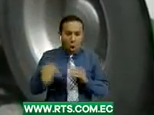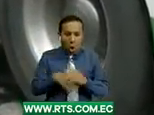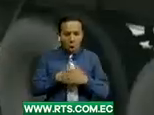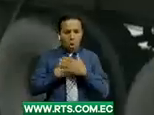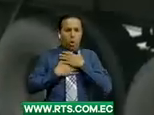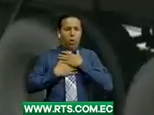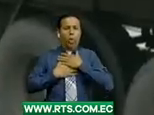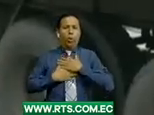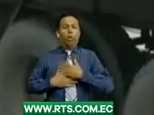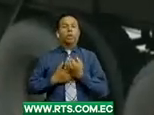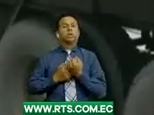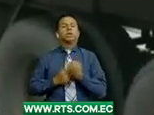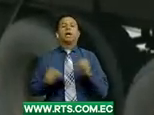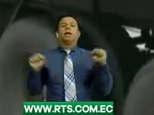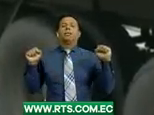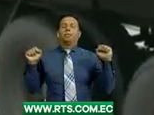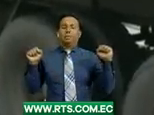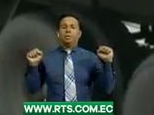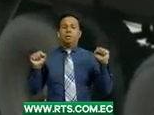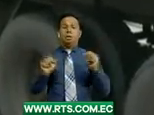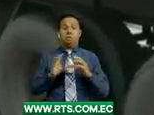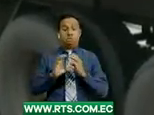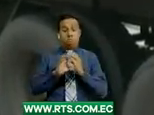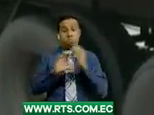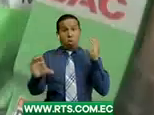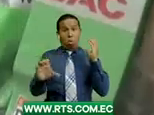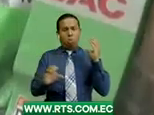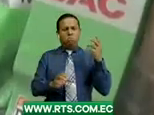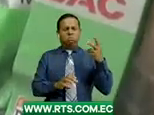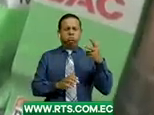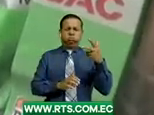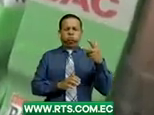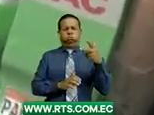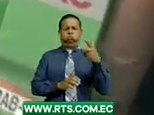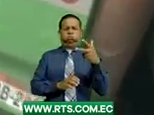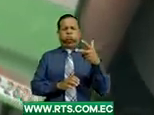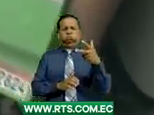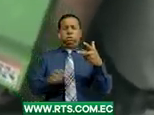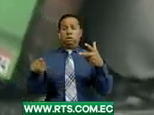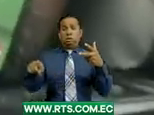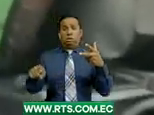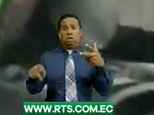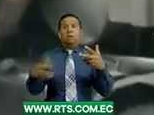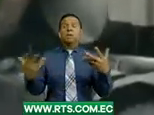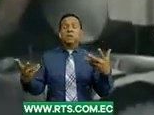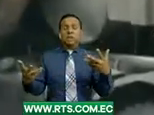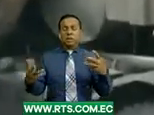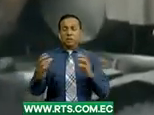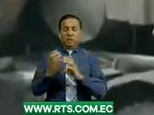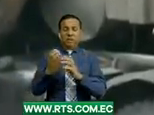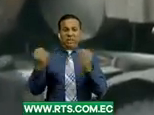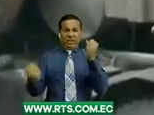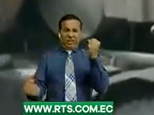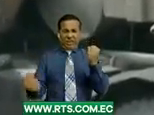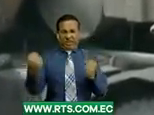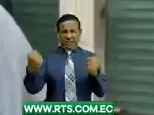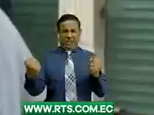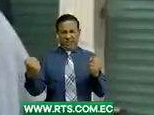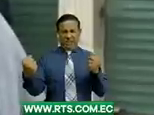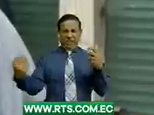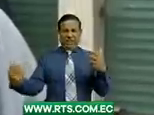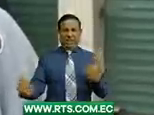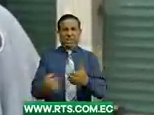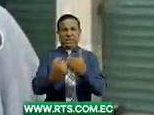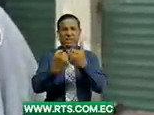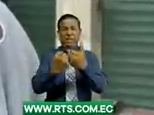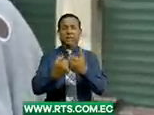susto. Prácticamente el bus detuvo la marcha del tráiler que quedó incrustado en la parte posterior de la unidad interprovincial. Por suerte